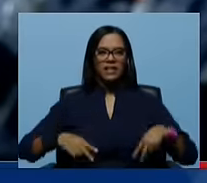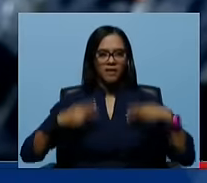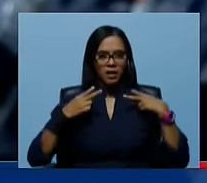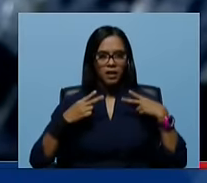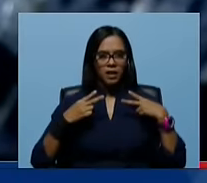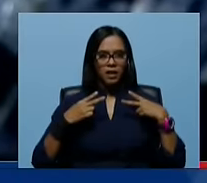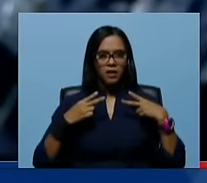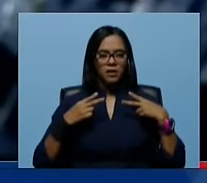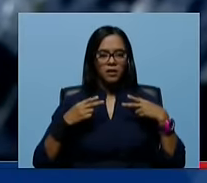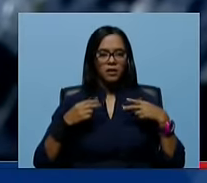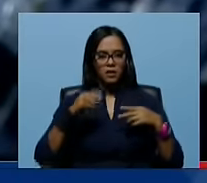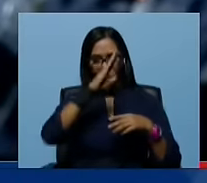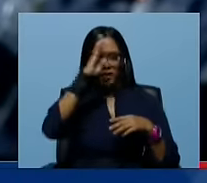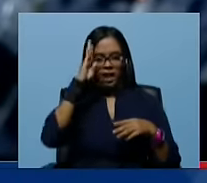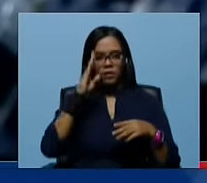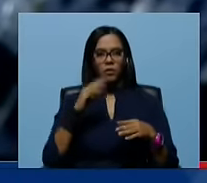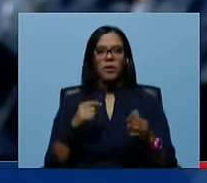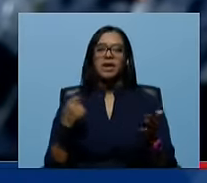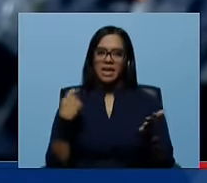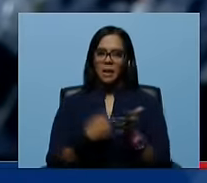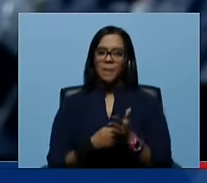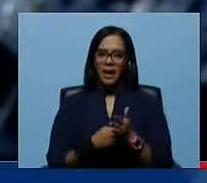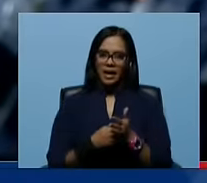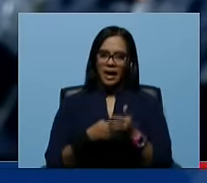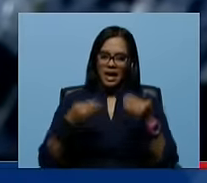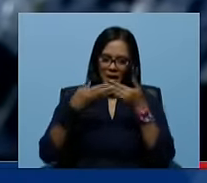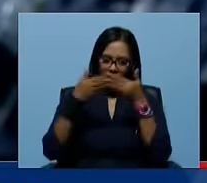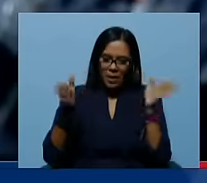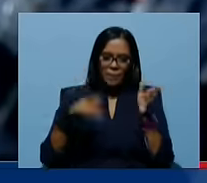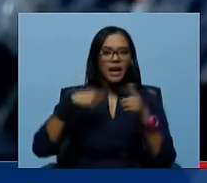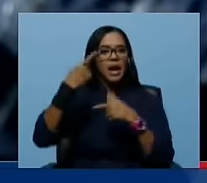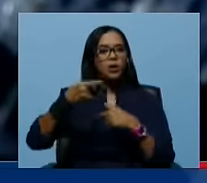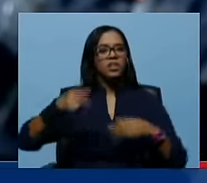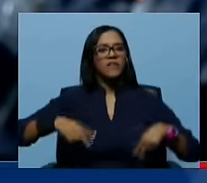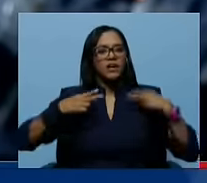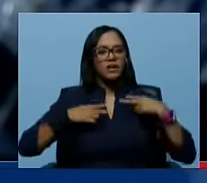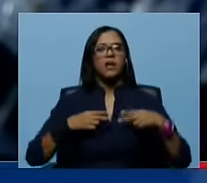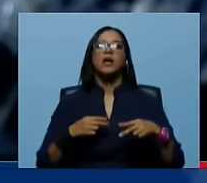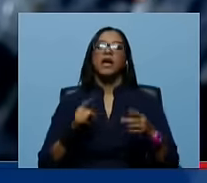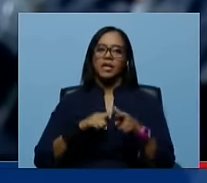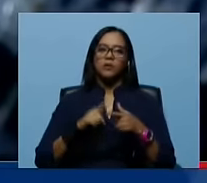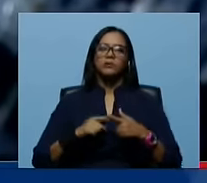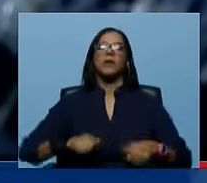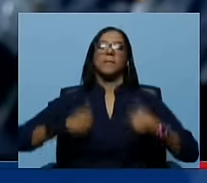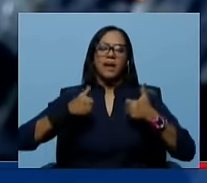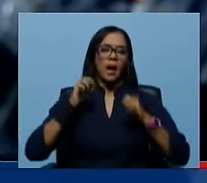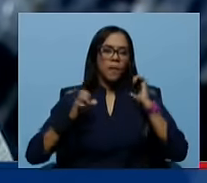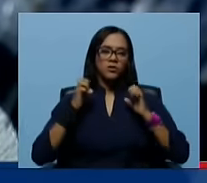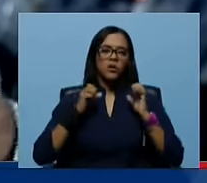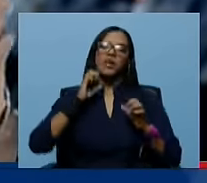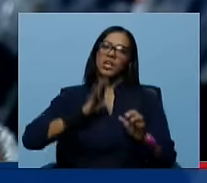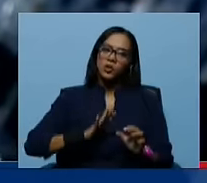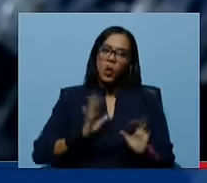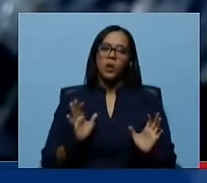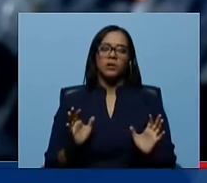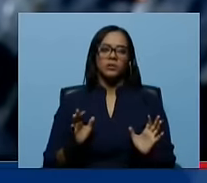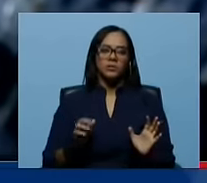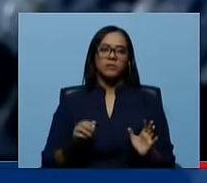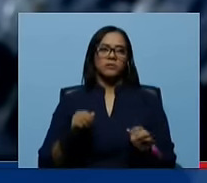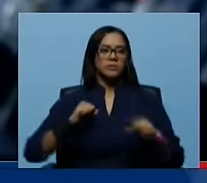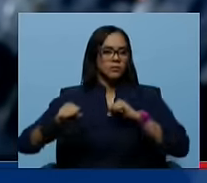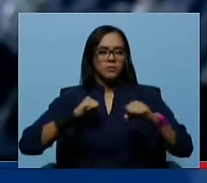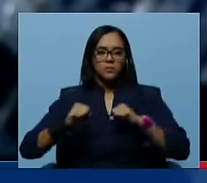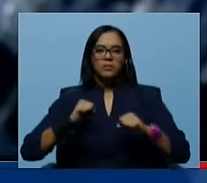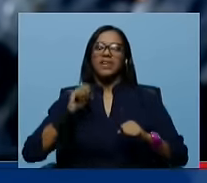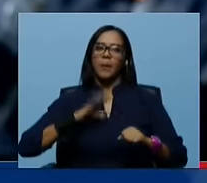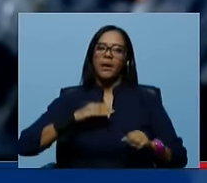dado, le paga el pasaje para la otra vida, entonces más motivado estoy, más motivado tenemos que estar para